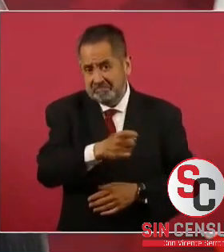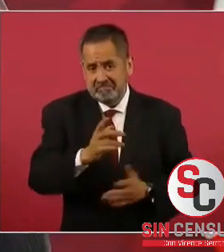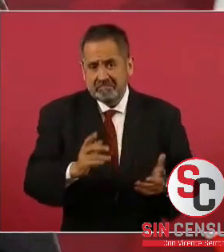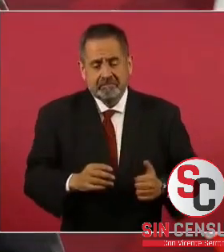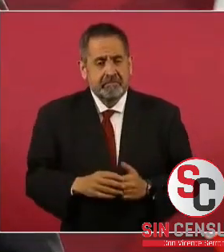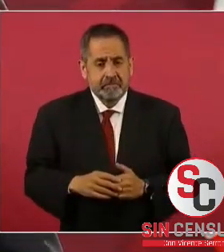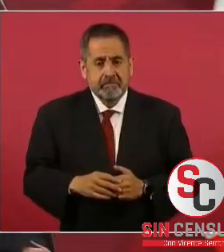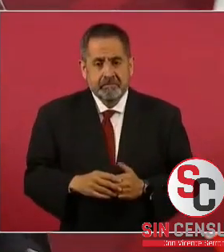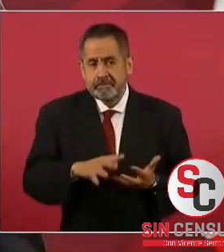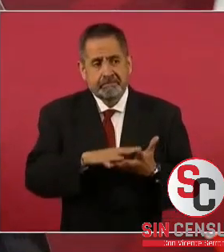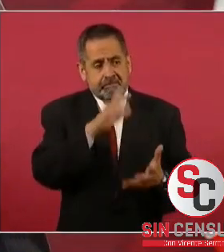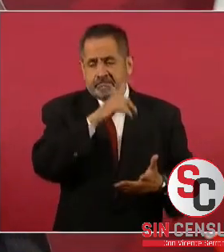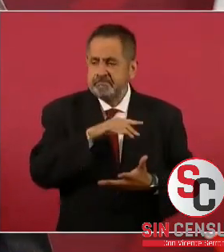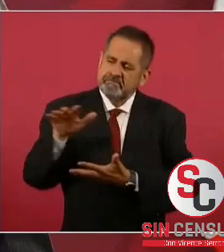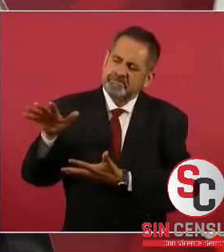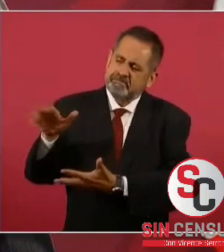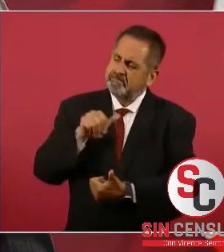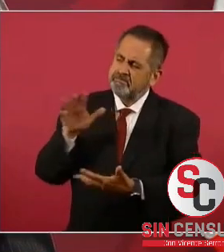casi todo.